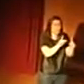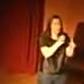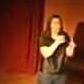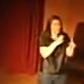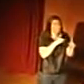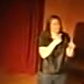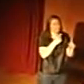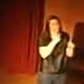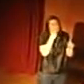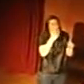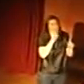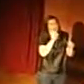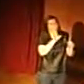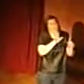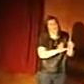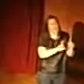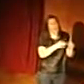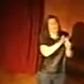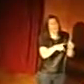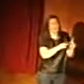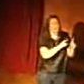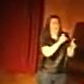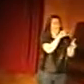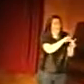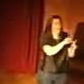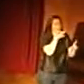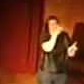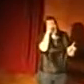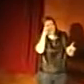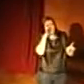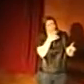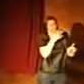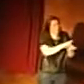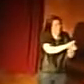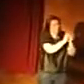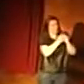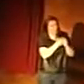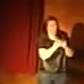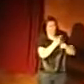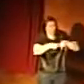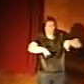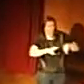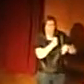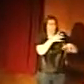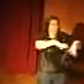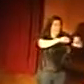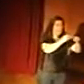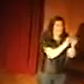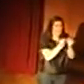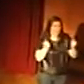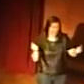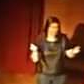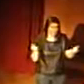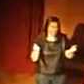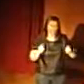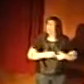Identificar y reconocer una ciudad hoy absolutamente desaparecida no como el caso de el convento de los agustinos recoletos al arranque del